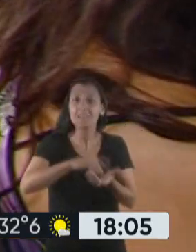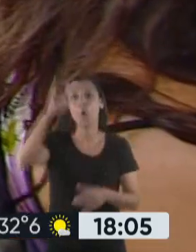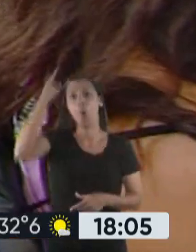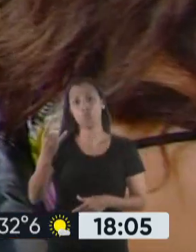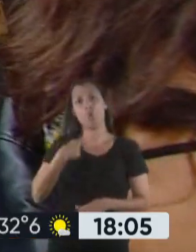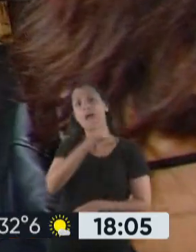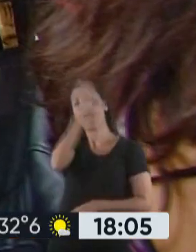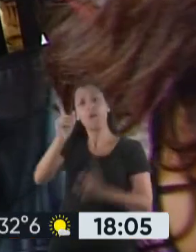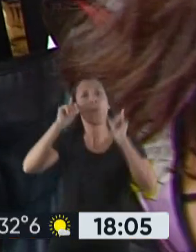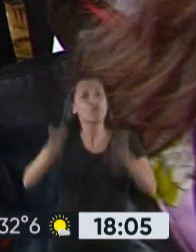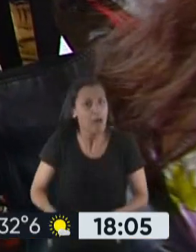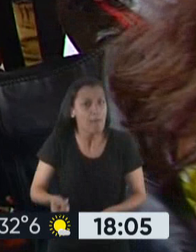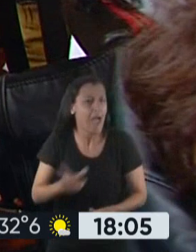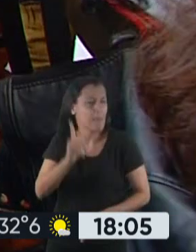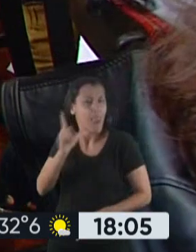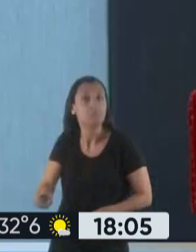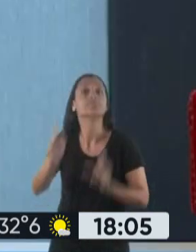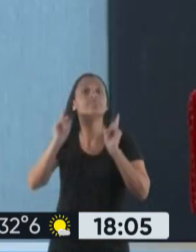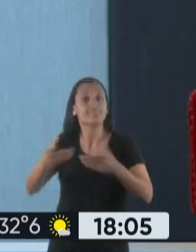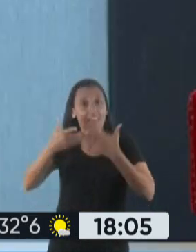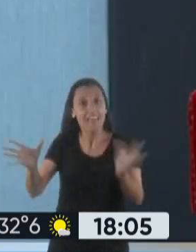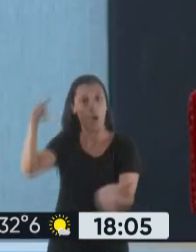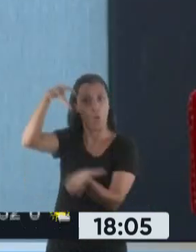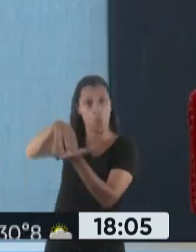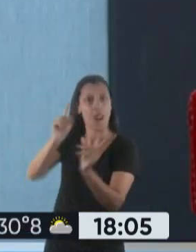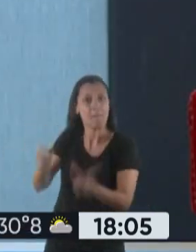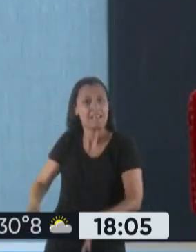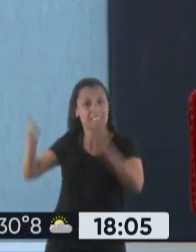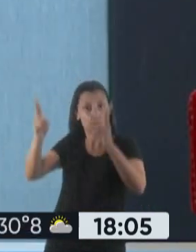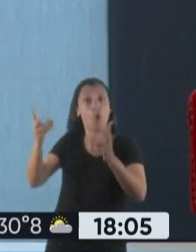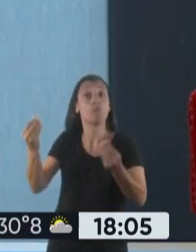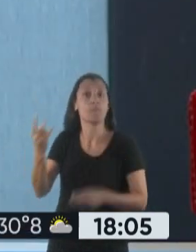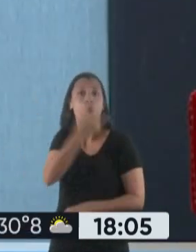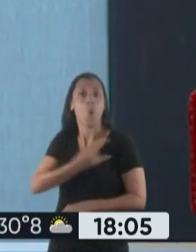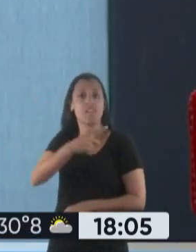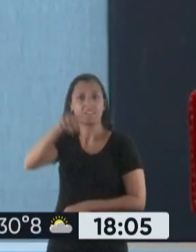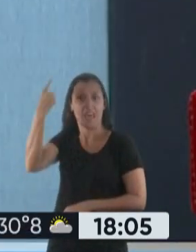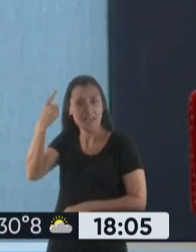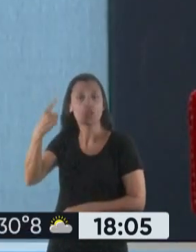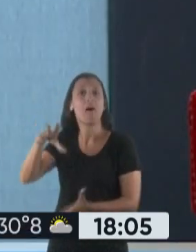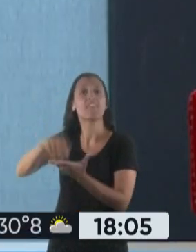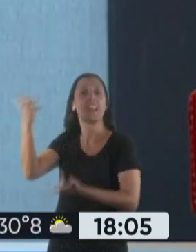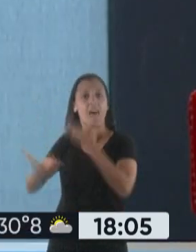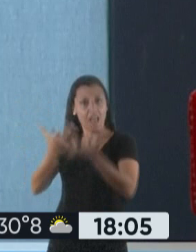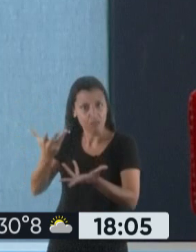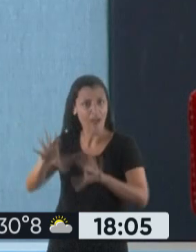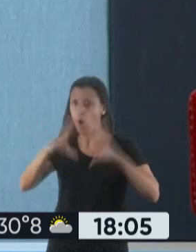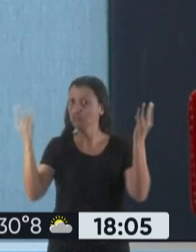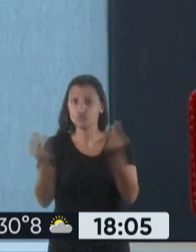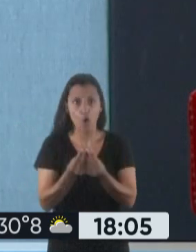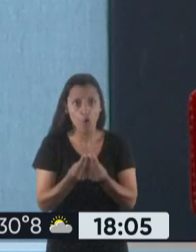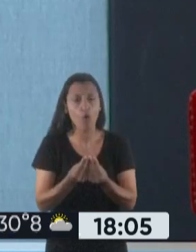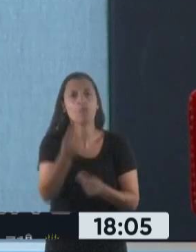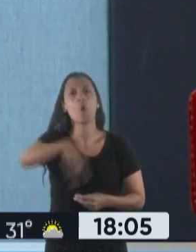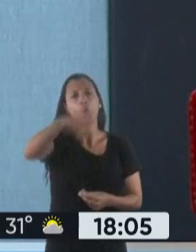otro extremo de la Argentina, a inaugurar el edificio de la Universidad Nacional de Tierra del Fuego. Y